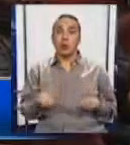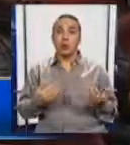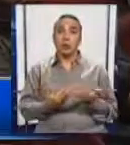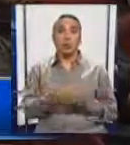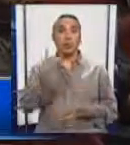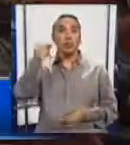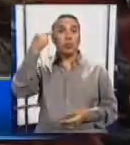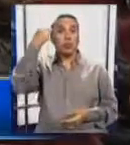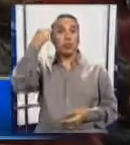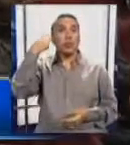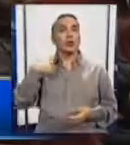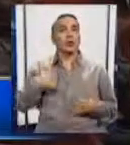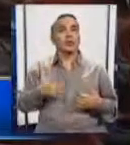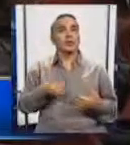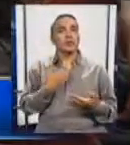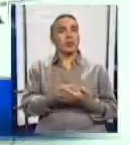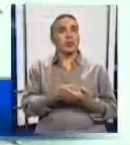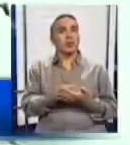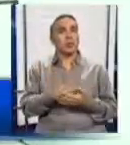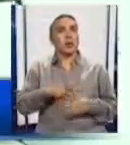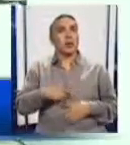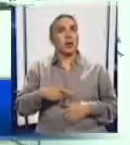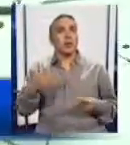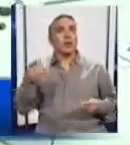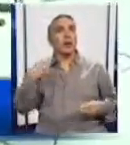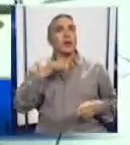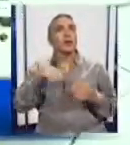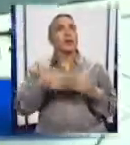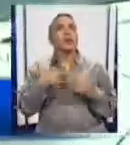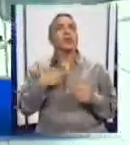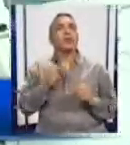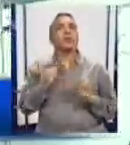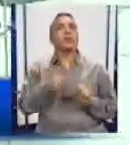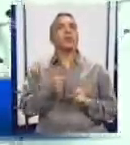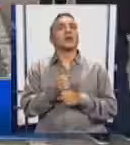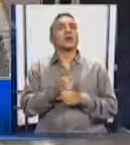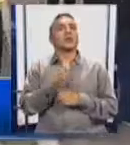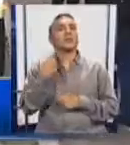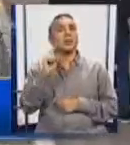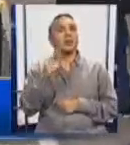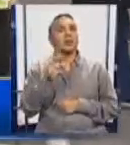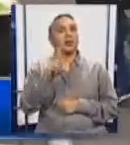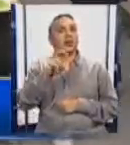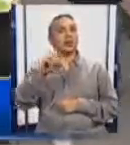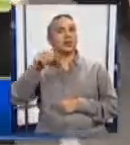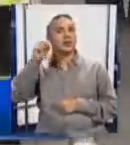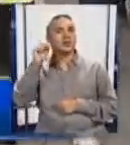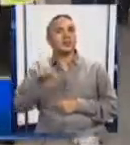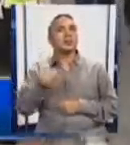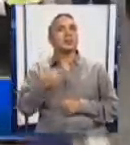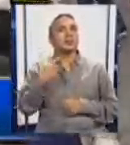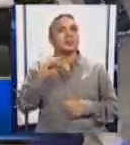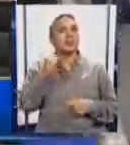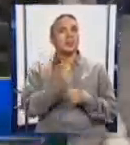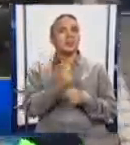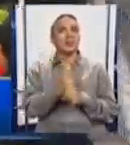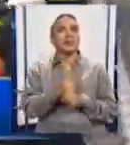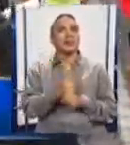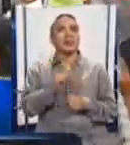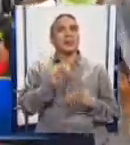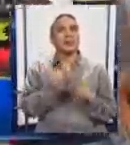forman parte de la Economía Popular y Solidaria, se han beneficiado con la generación de unas 200.000 plazas de empleo directo.